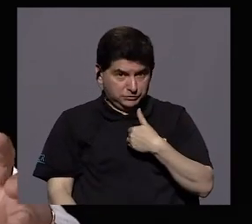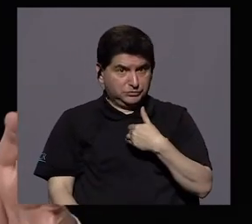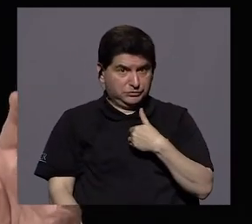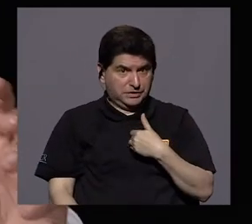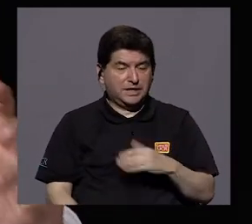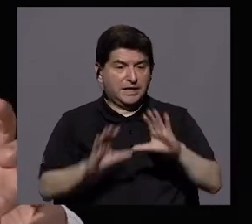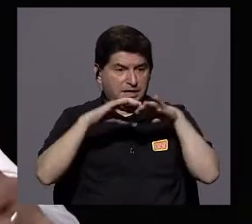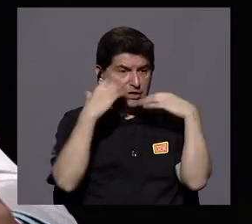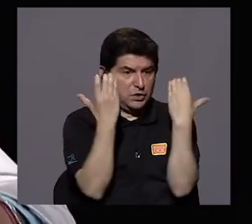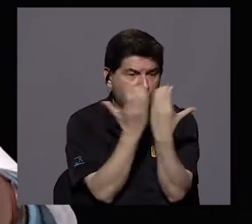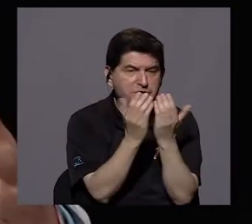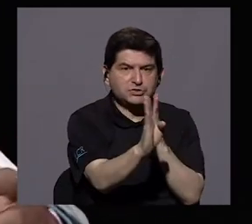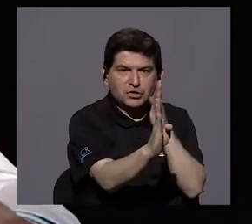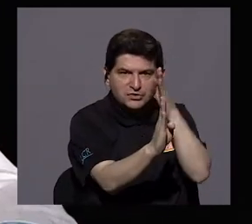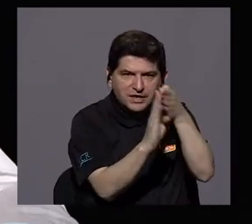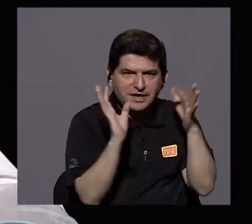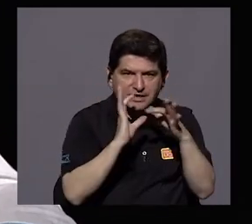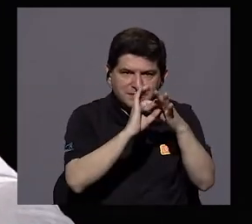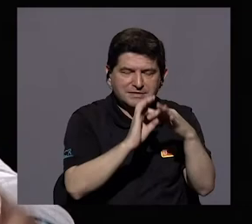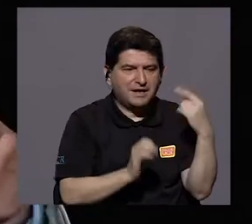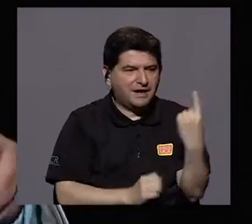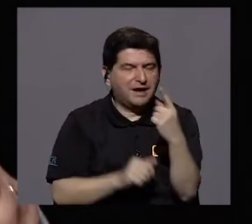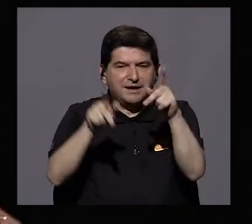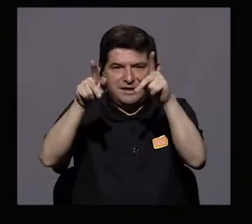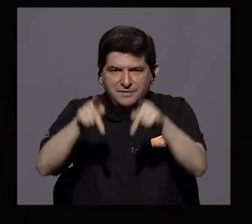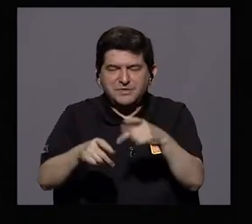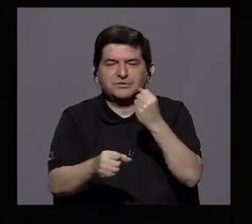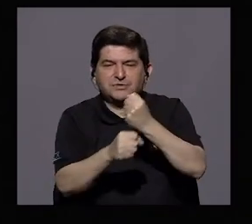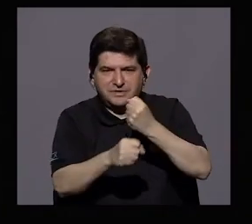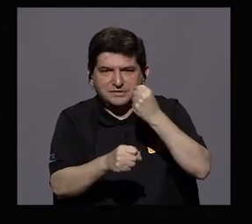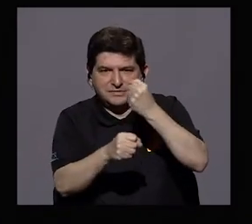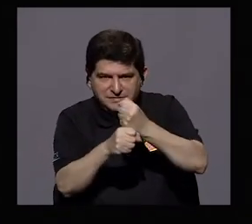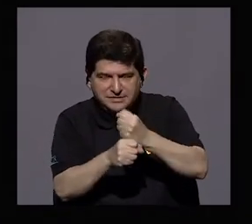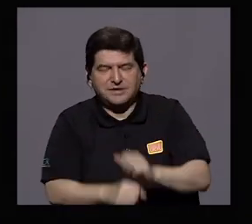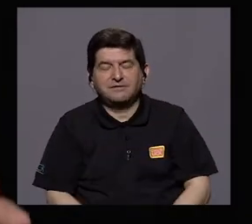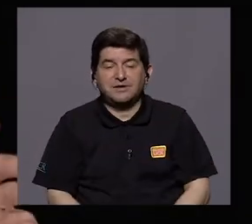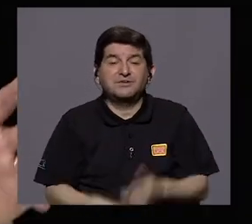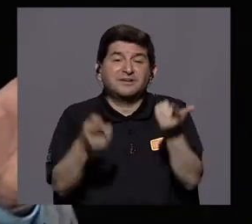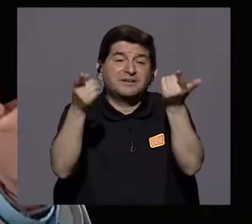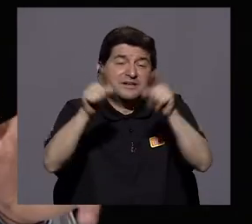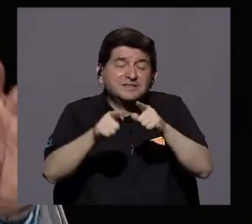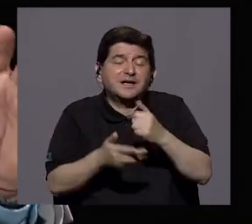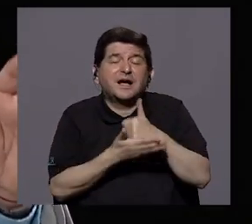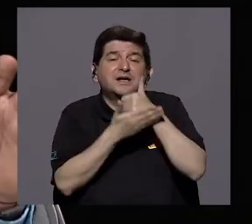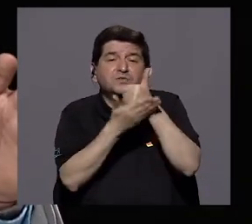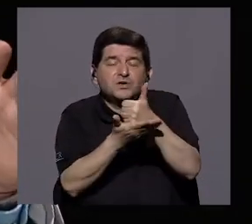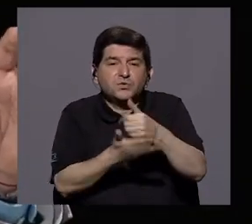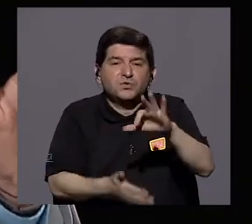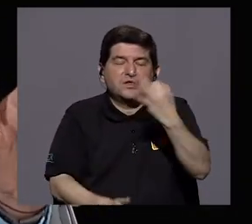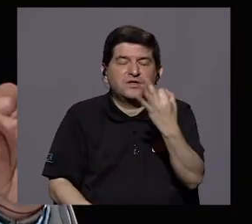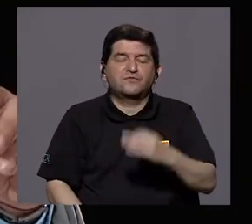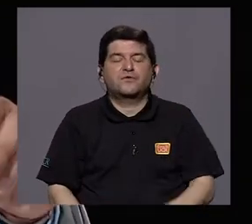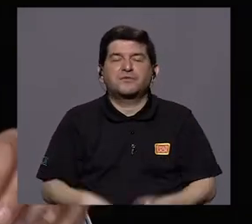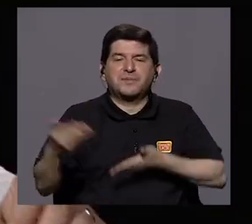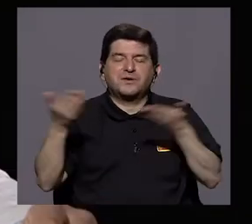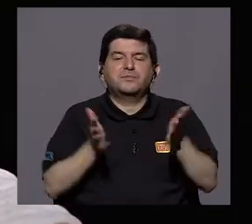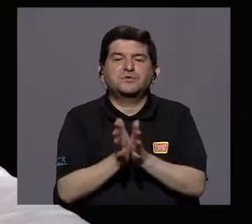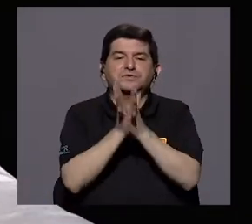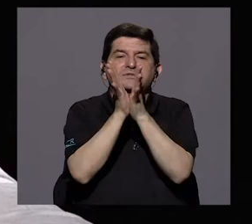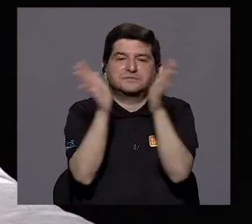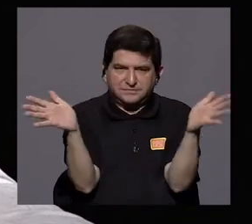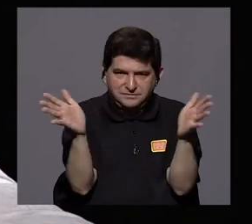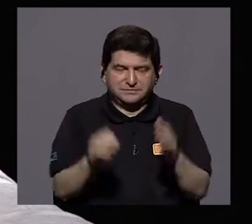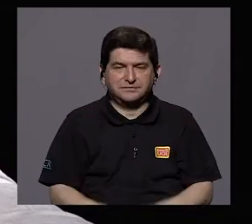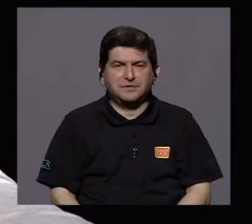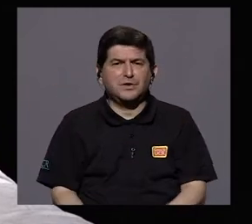tiene la comisión va directamente ligado a cada una de las personas que colaboran, que en todo caso lo hacen por servicio público y